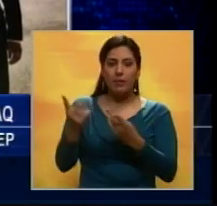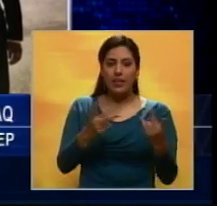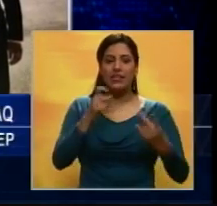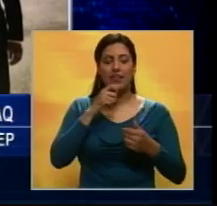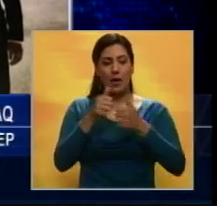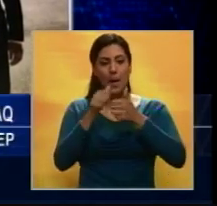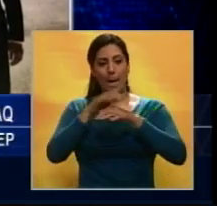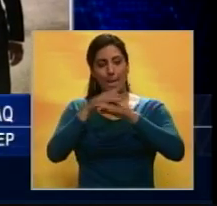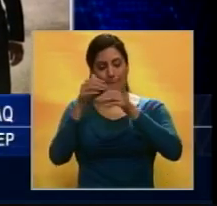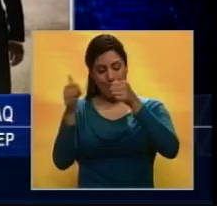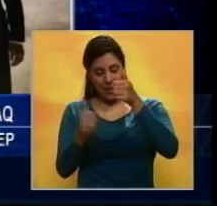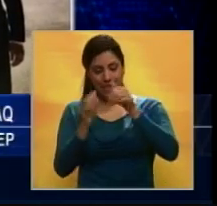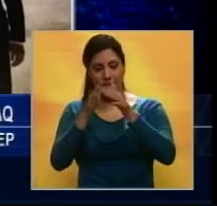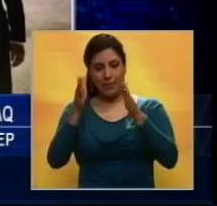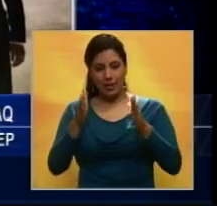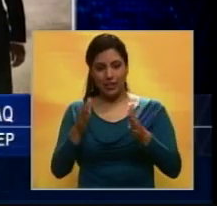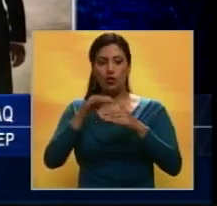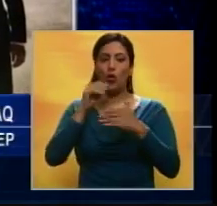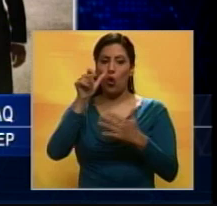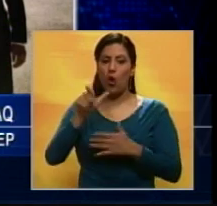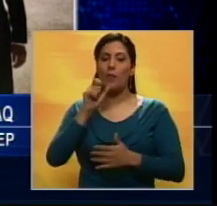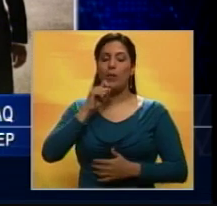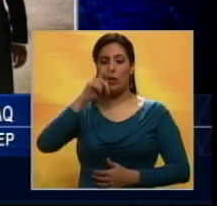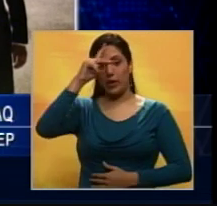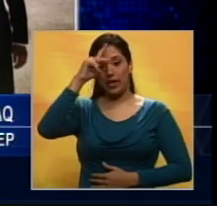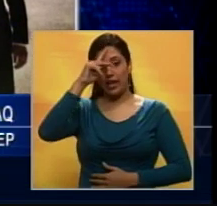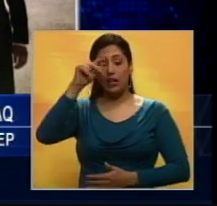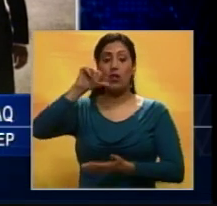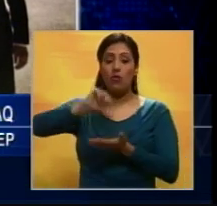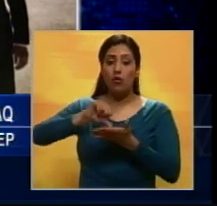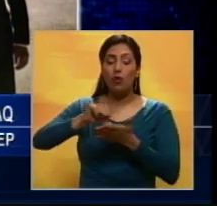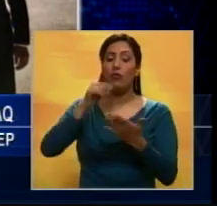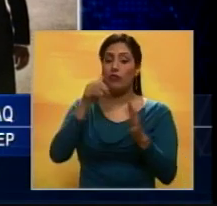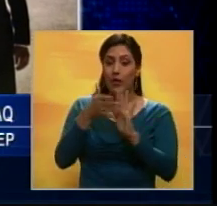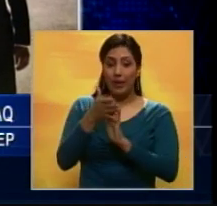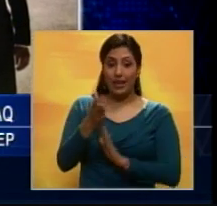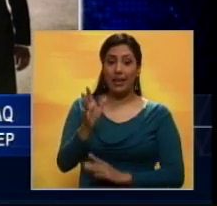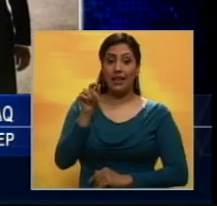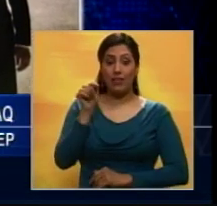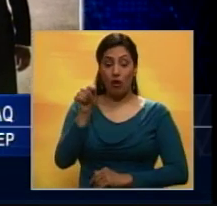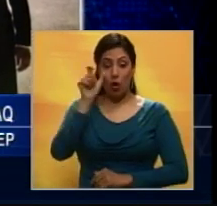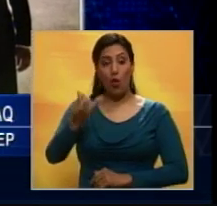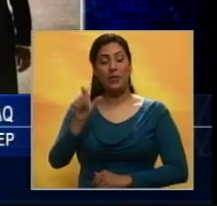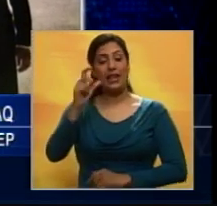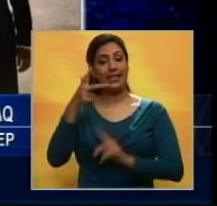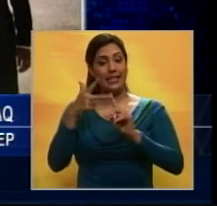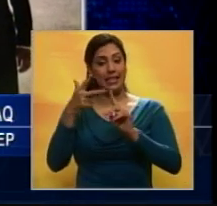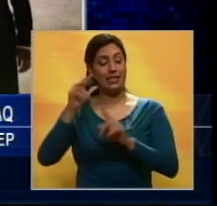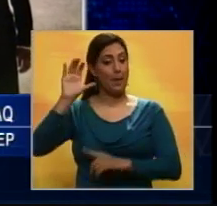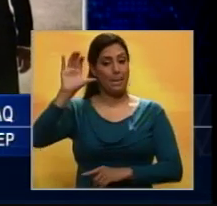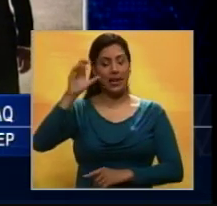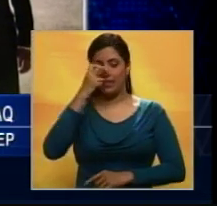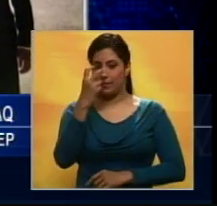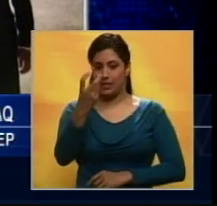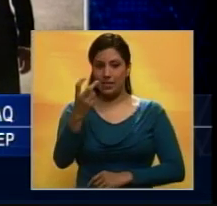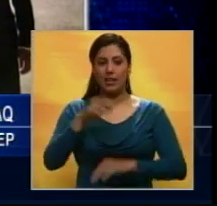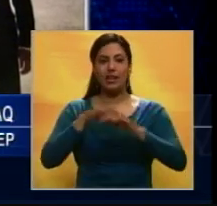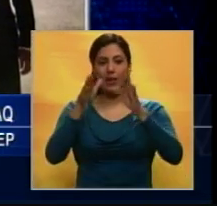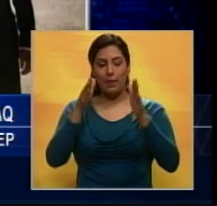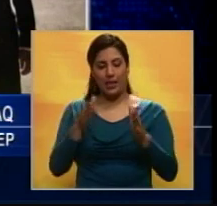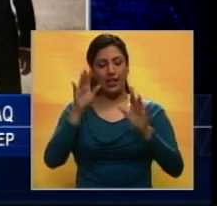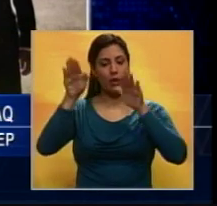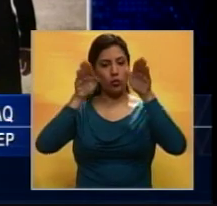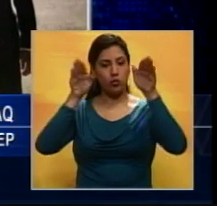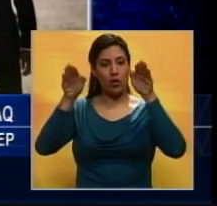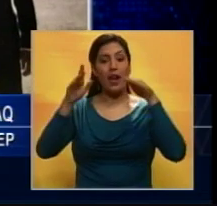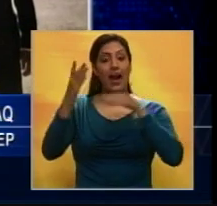por el viceministro de Relaciones Bilaterales iraquí, Nizar al-Khelaiskal. Este es el tercer país que visita a la ministra en esta